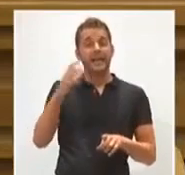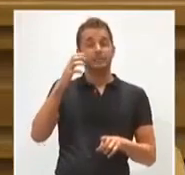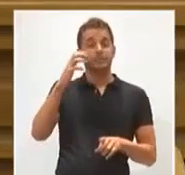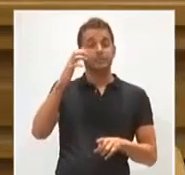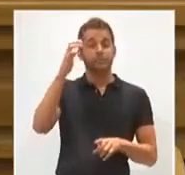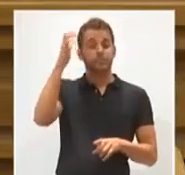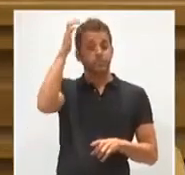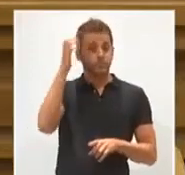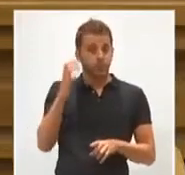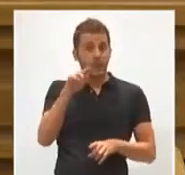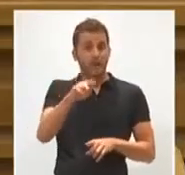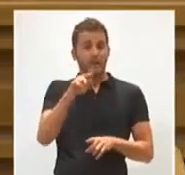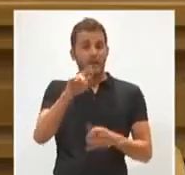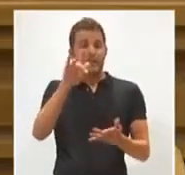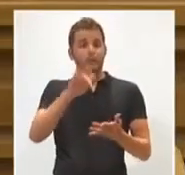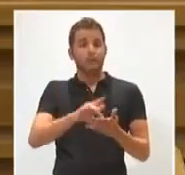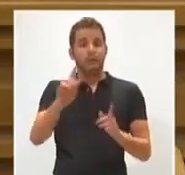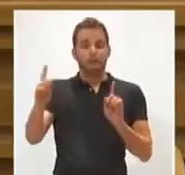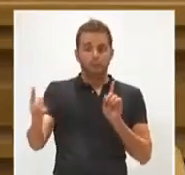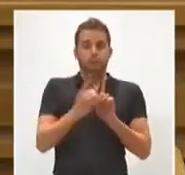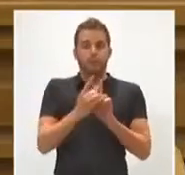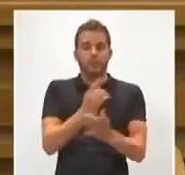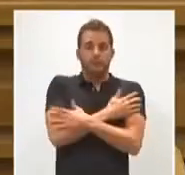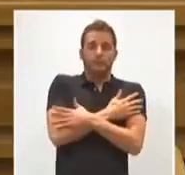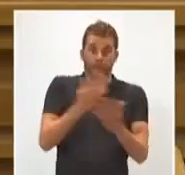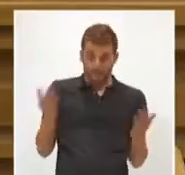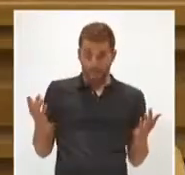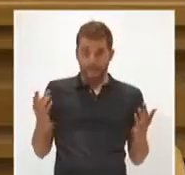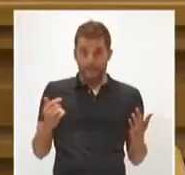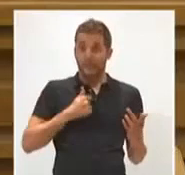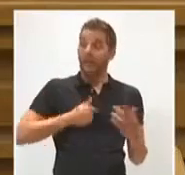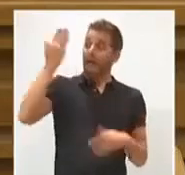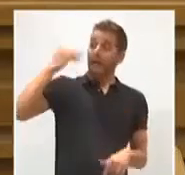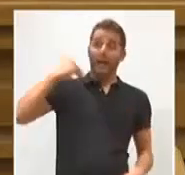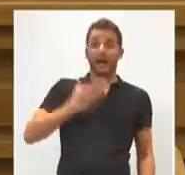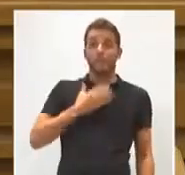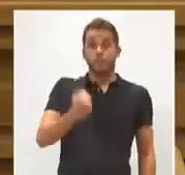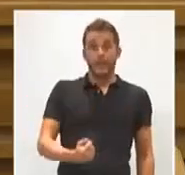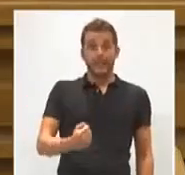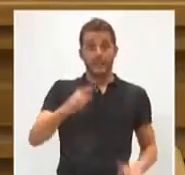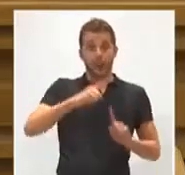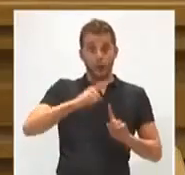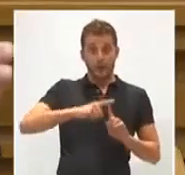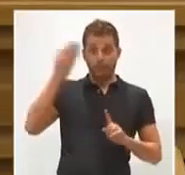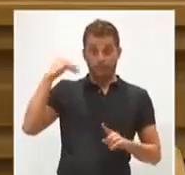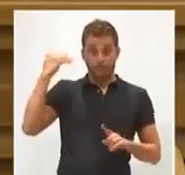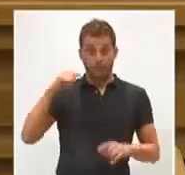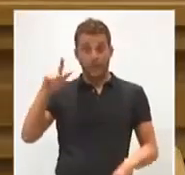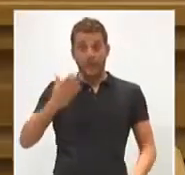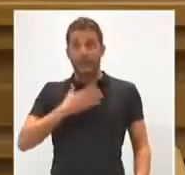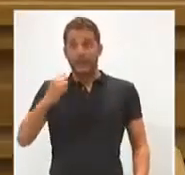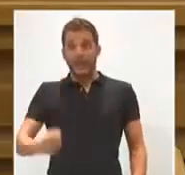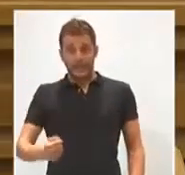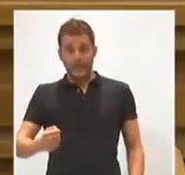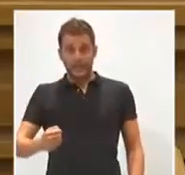ocurre de algún abrazo yo le conocí de presidencia era el alcalde de toledo ya el alcalde de girona y yo soy yo soy